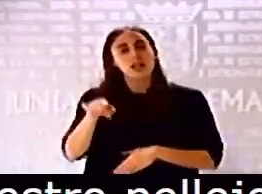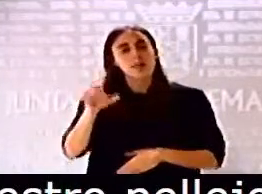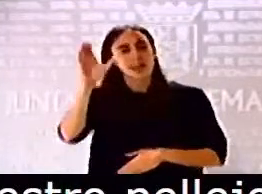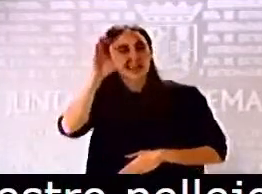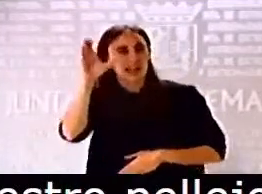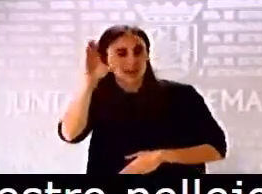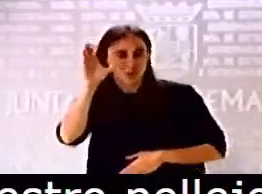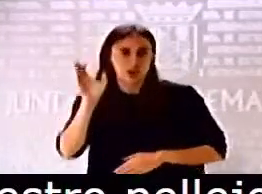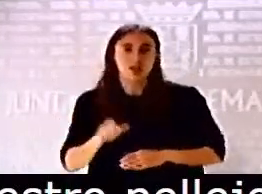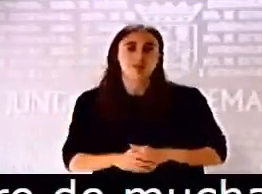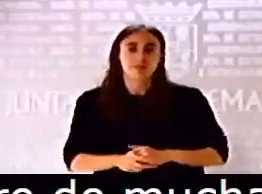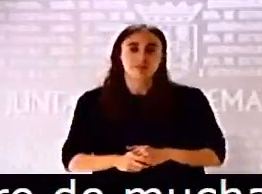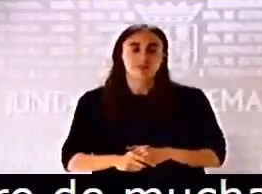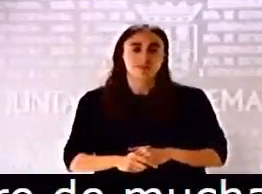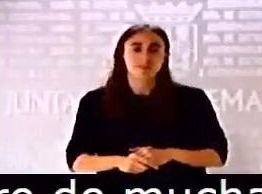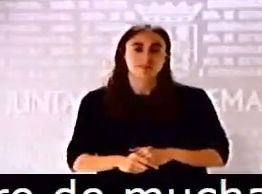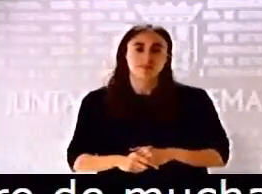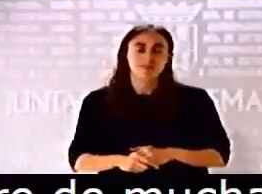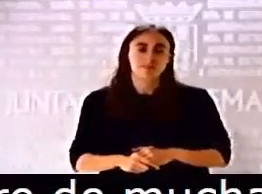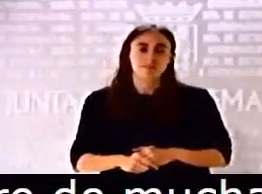escuchar.